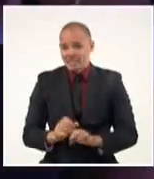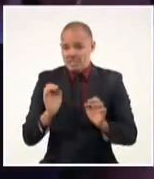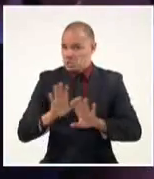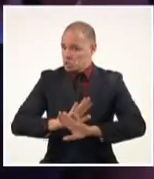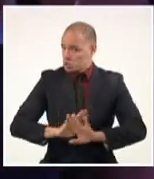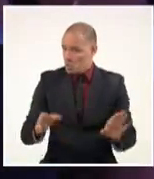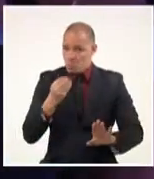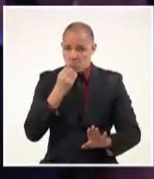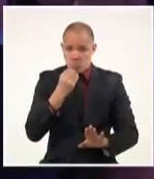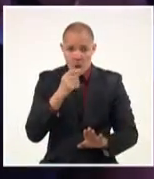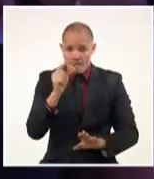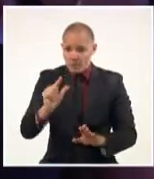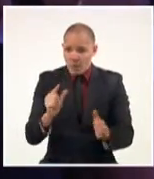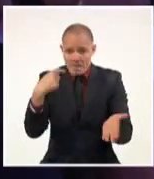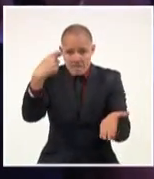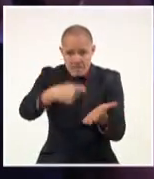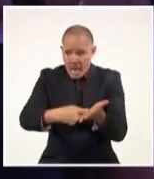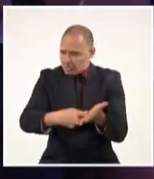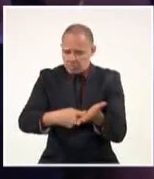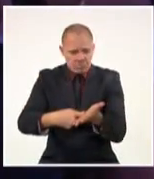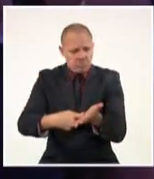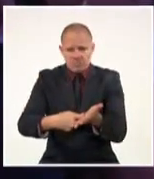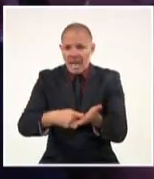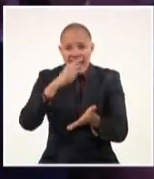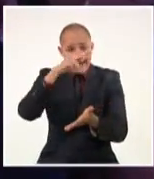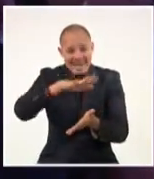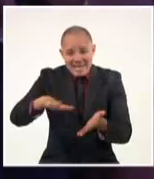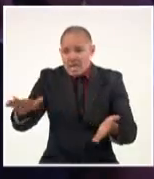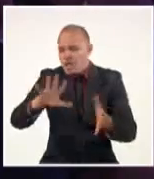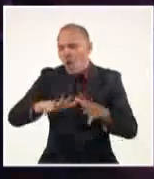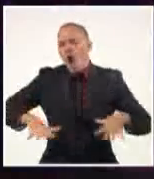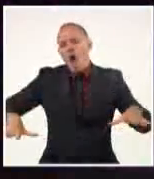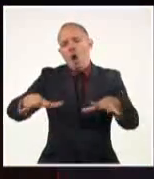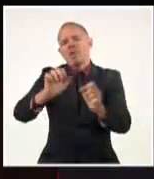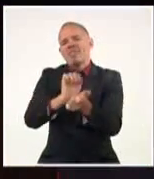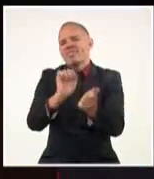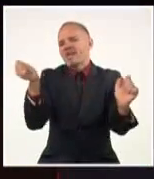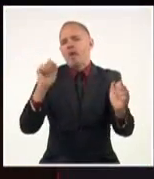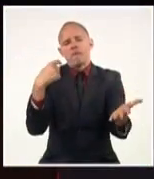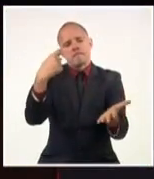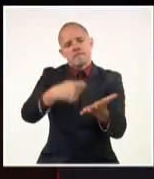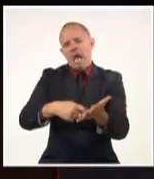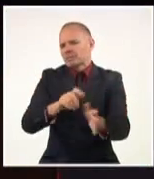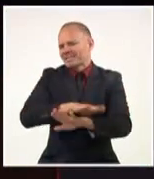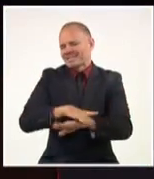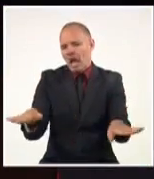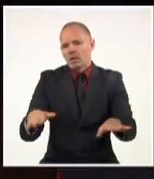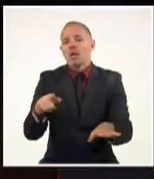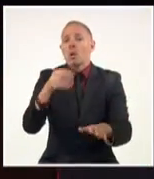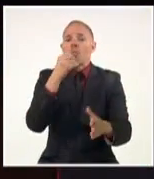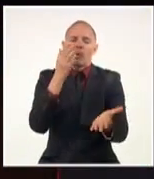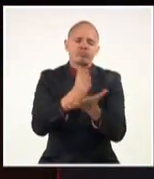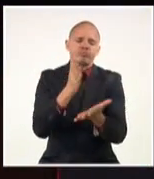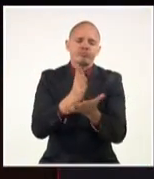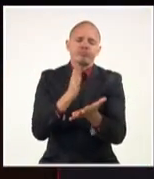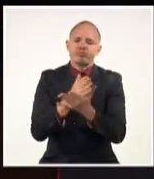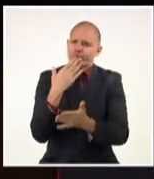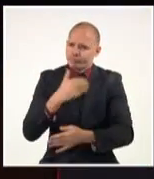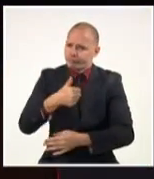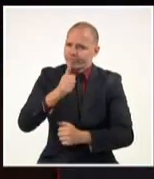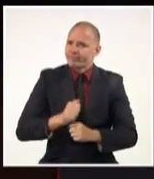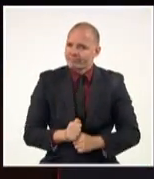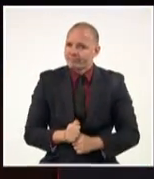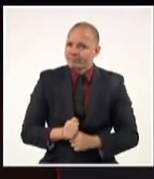gratuito a todos los ciudadanos. Con el programa cubano de alfabetización Yo Sí Puedo, implementado en